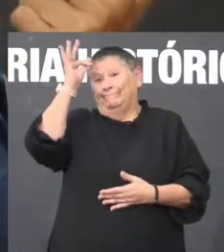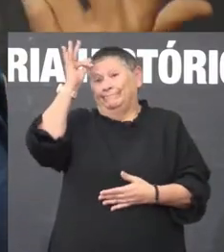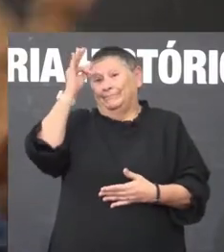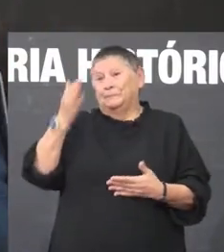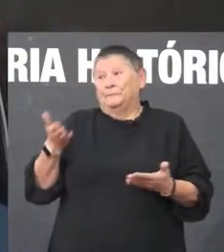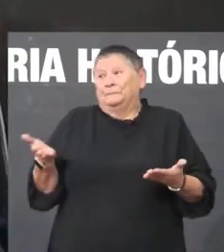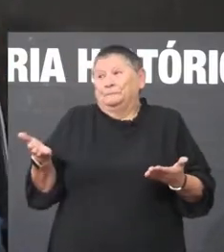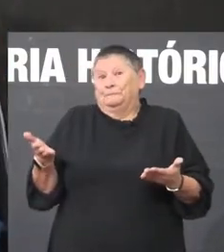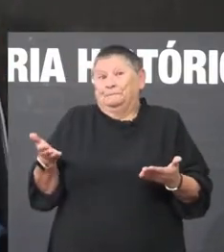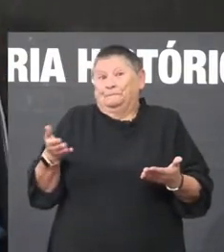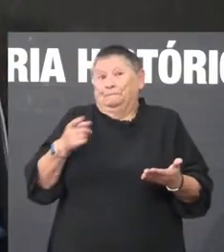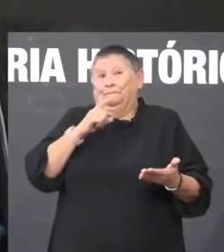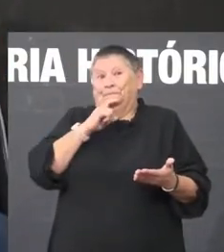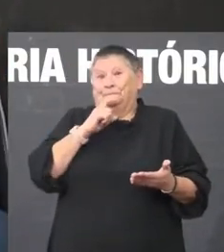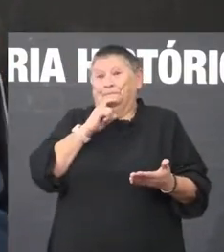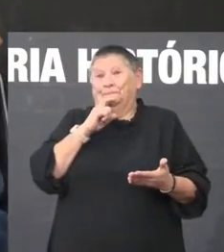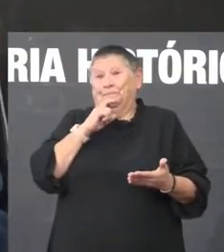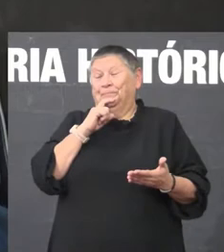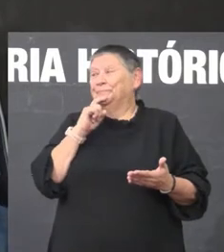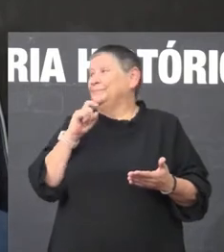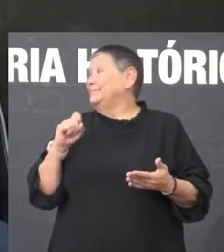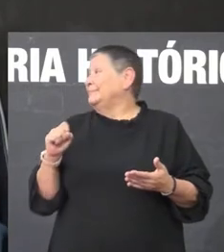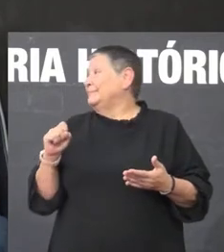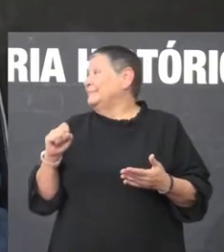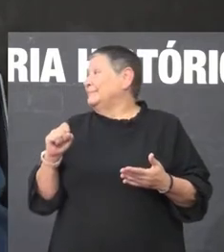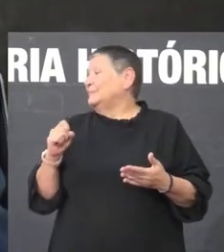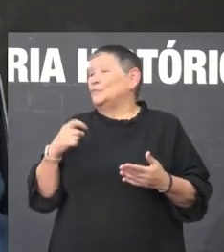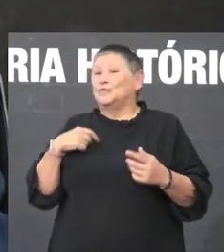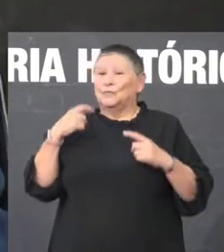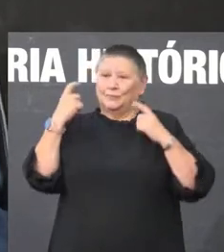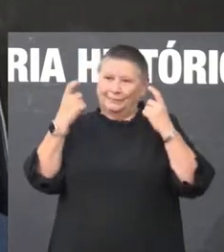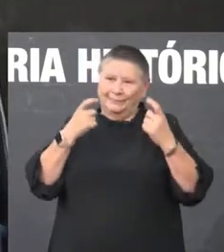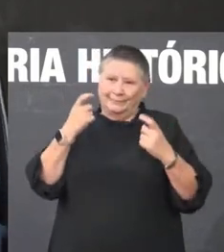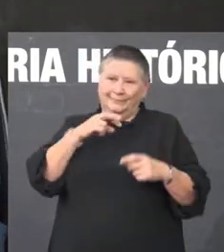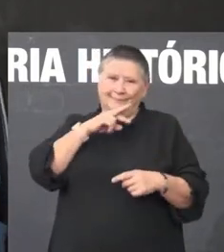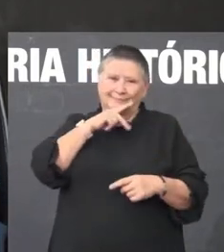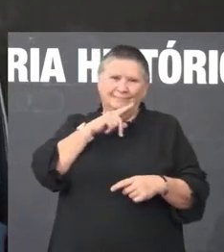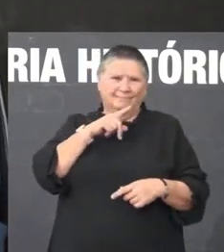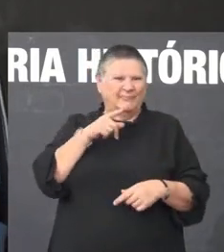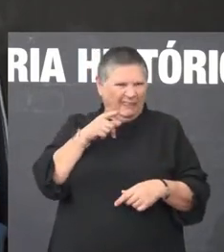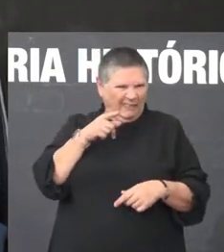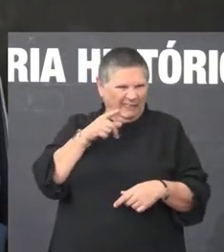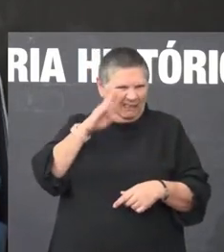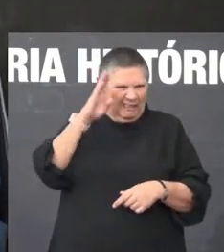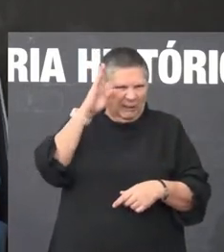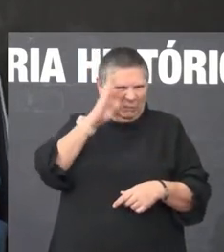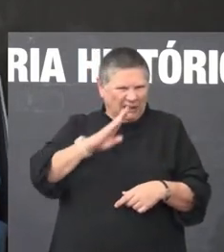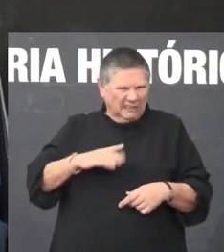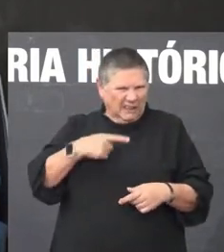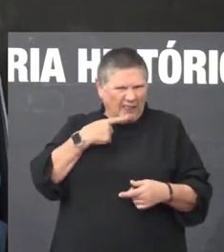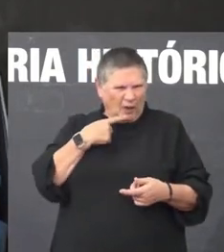vida. De manera que us parlaré en castellà, però gràcies en nom d'Esquerra Republicana.